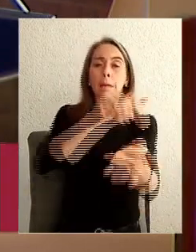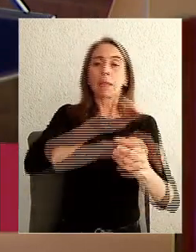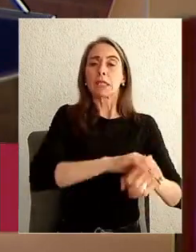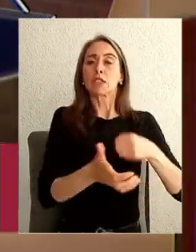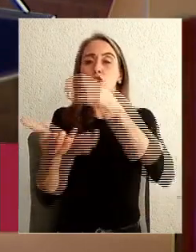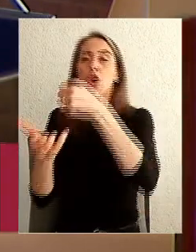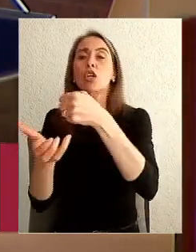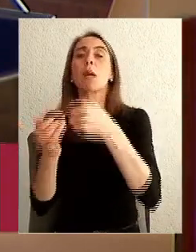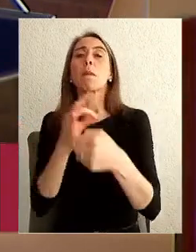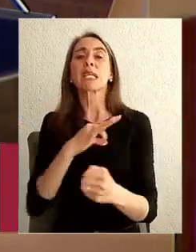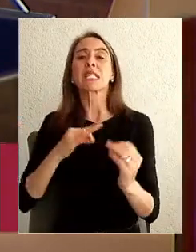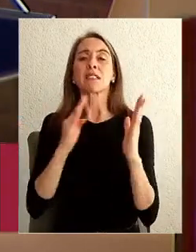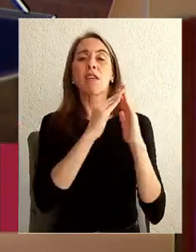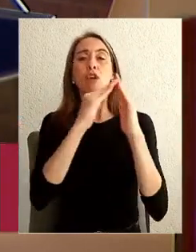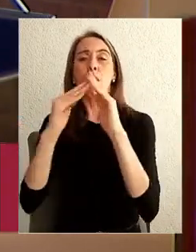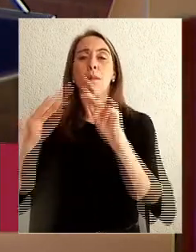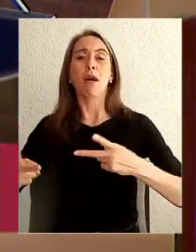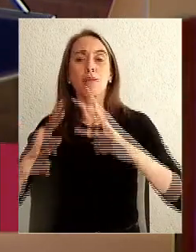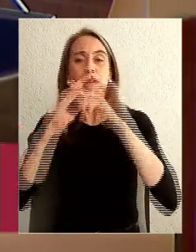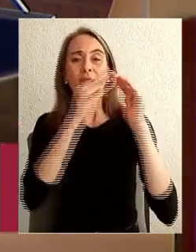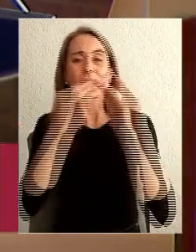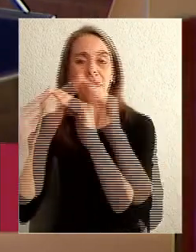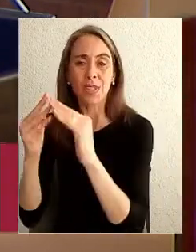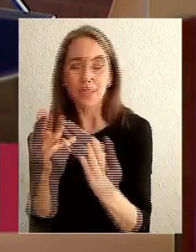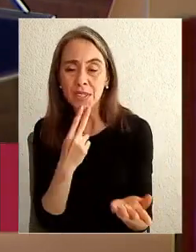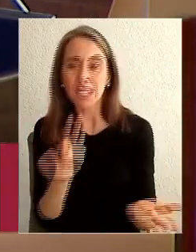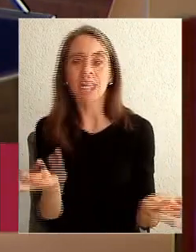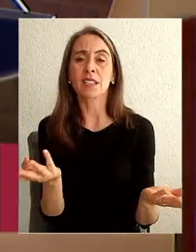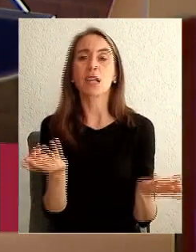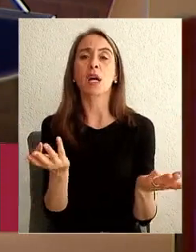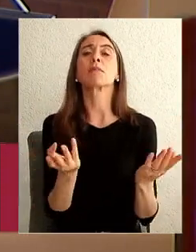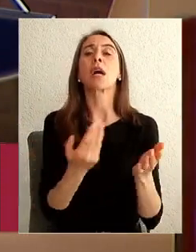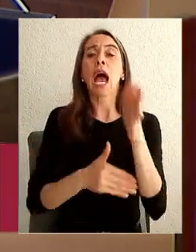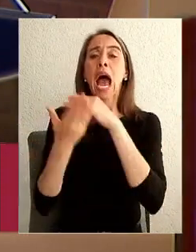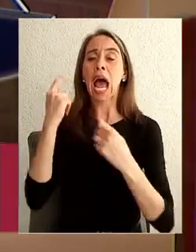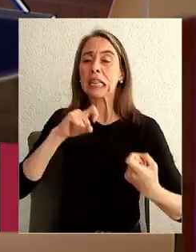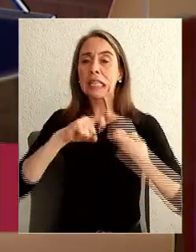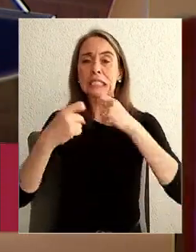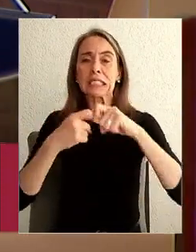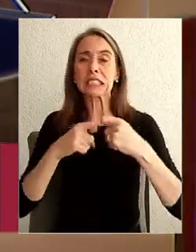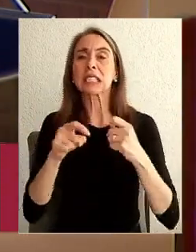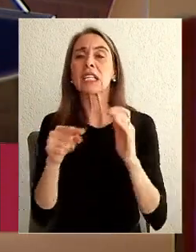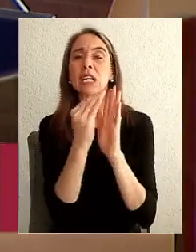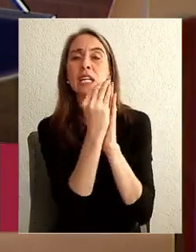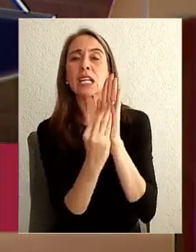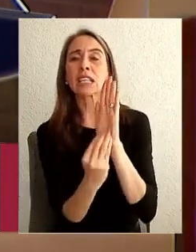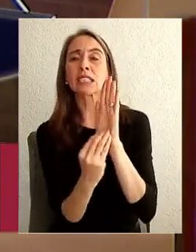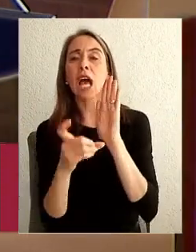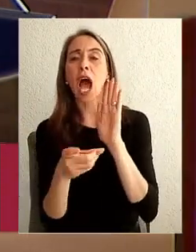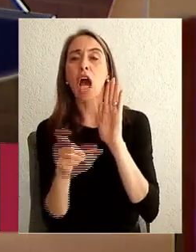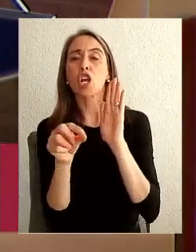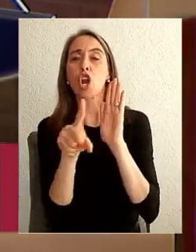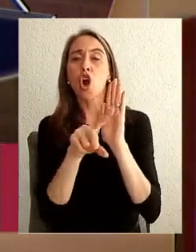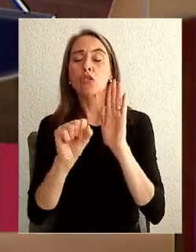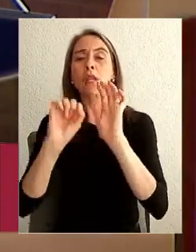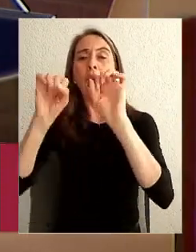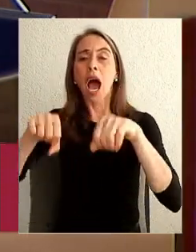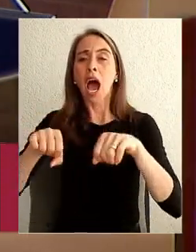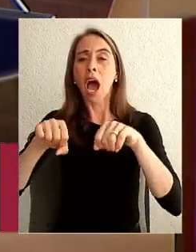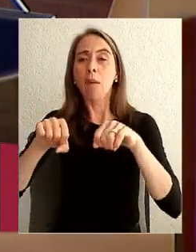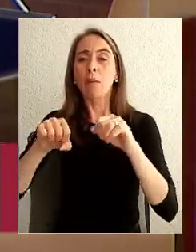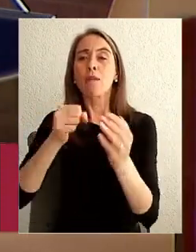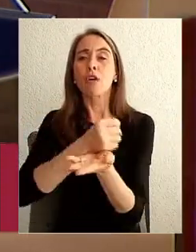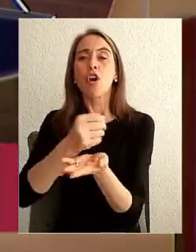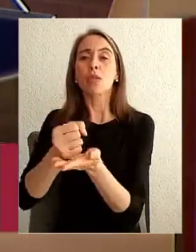resolvimos la controversia sobre la glosa que afectó la aprobación en algunos de los trámites de la partida